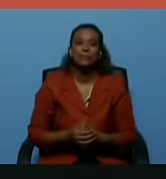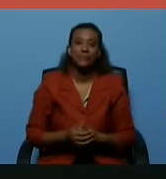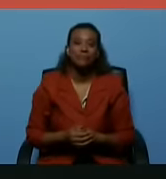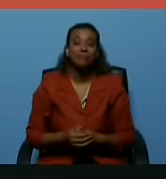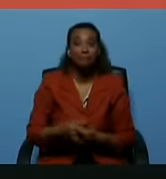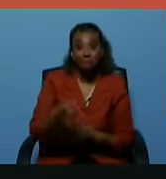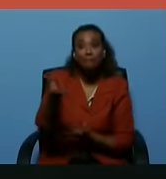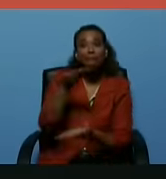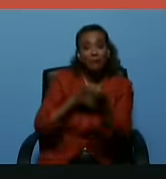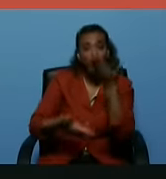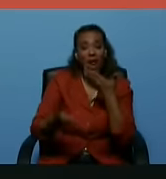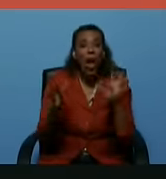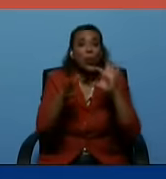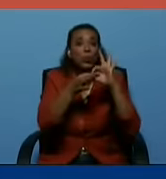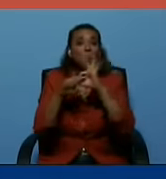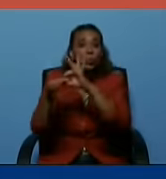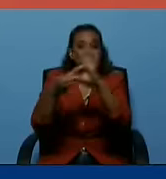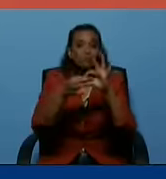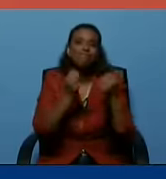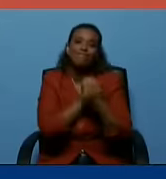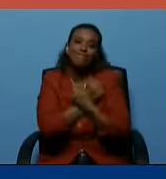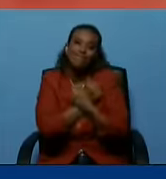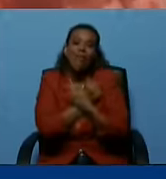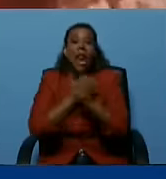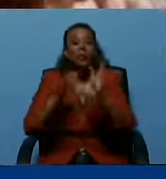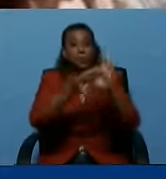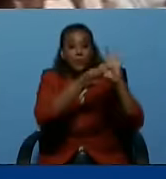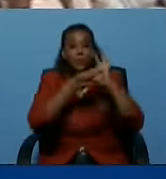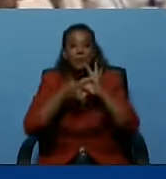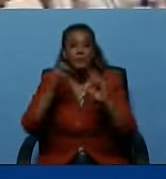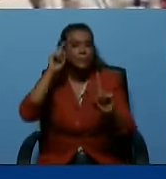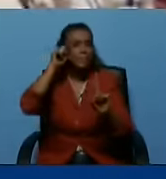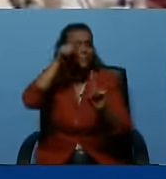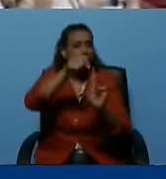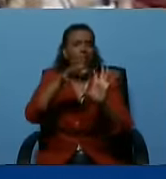Y nos une el amor. Nos une el amor.